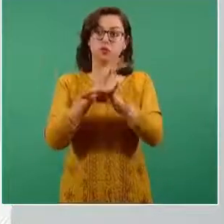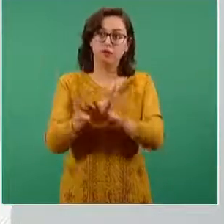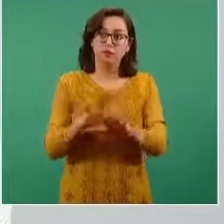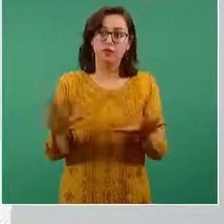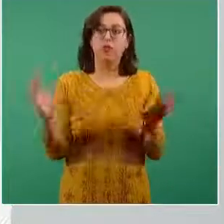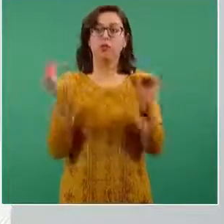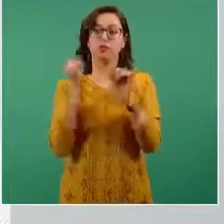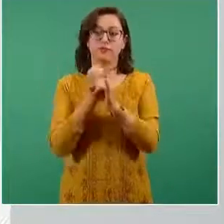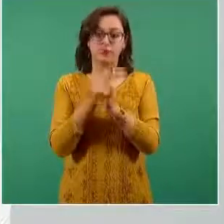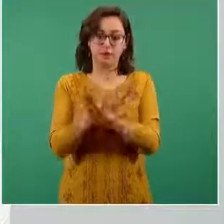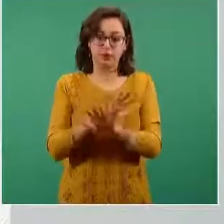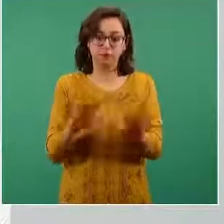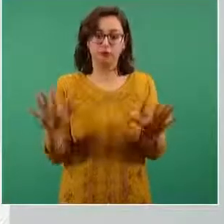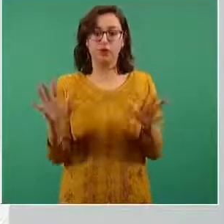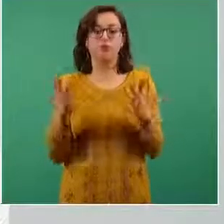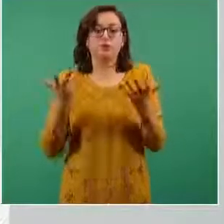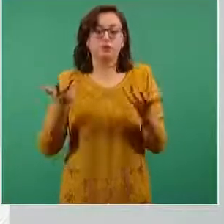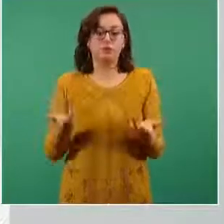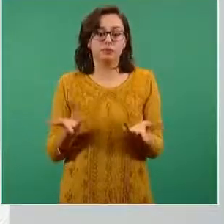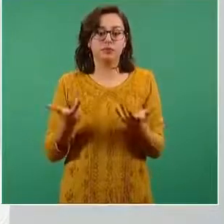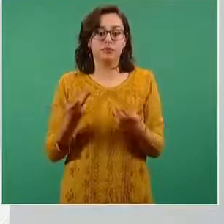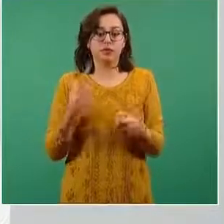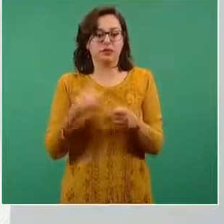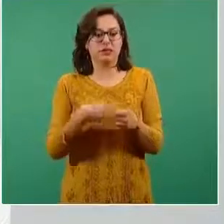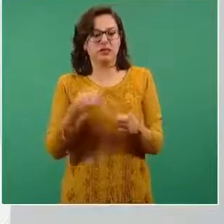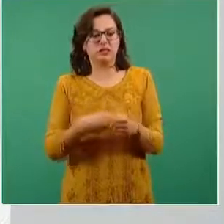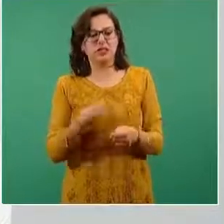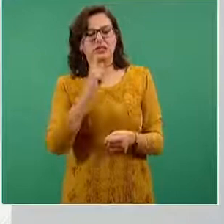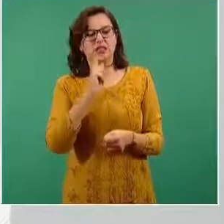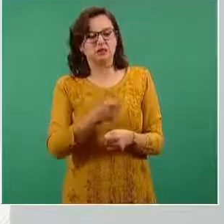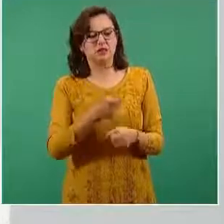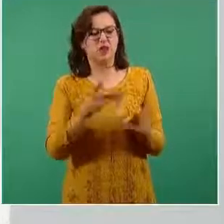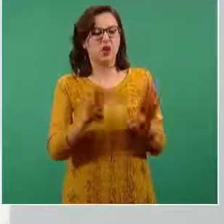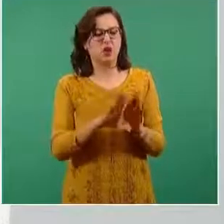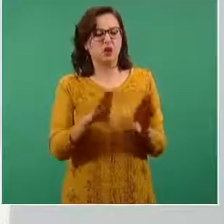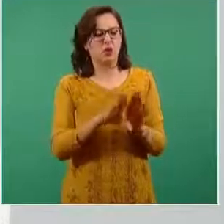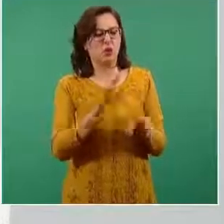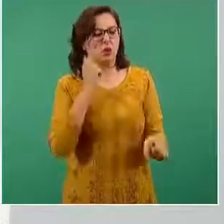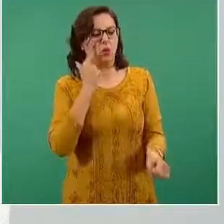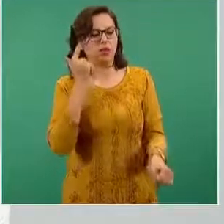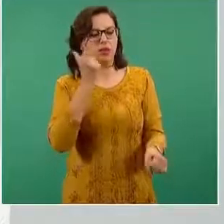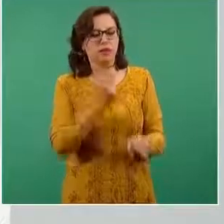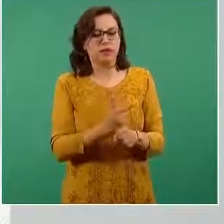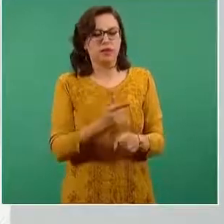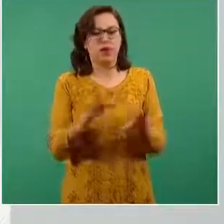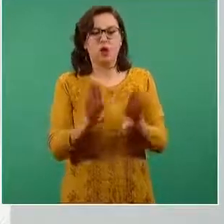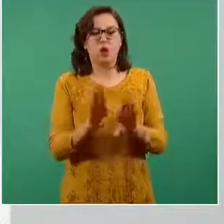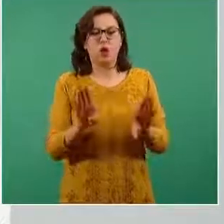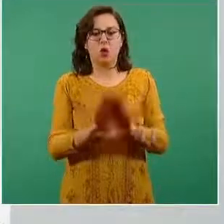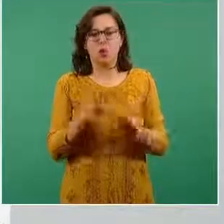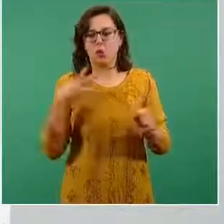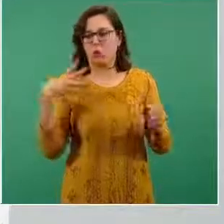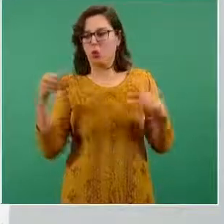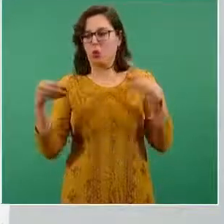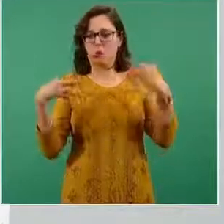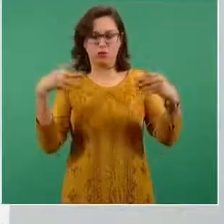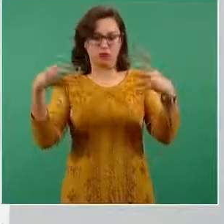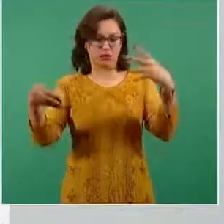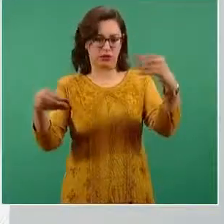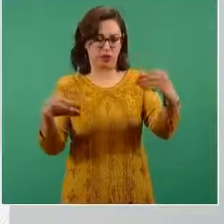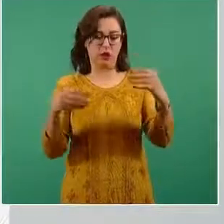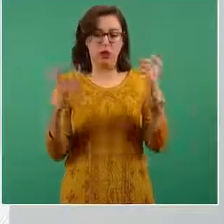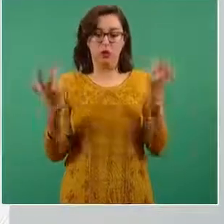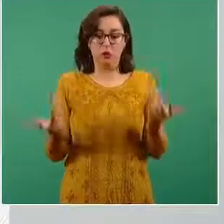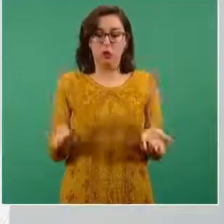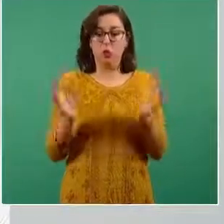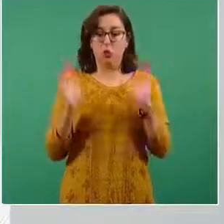conozca específicamente el comportamiento de la enfermedad, los mecanismos de transmisión, las acciones preventivas que